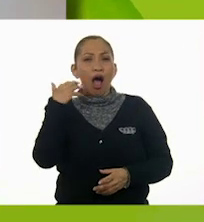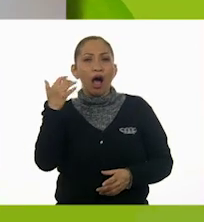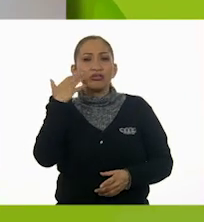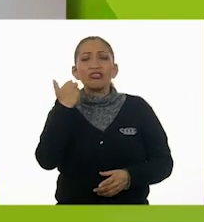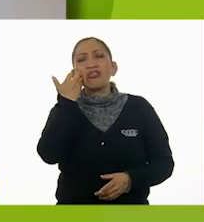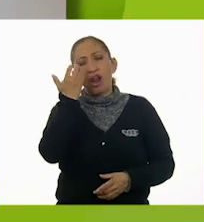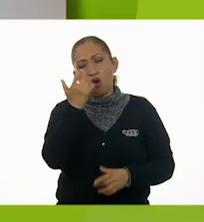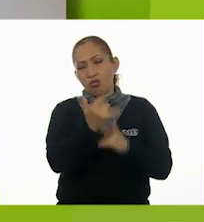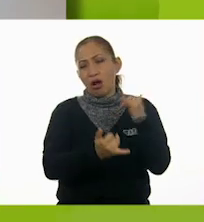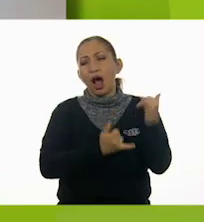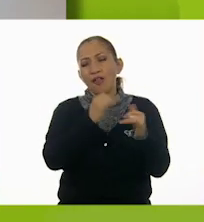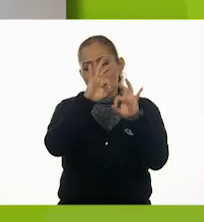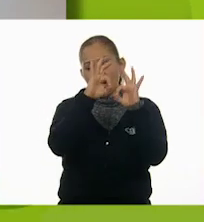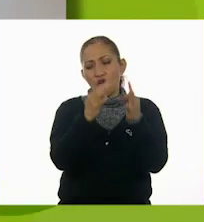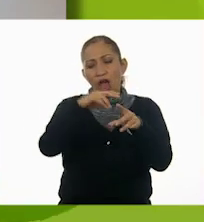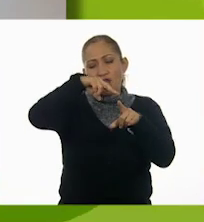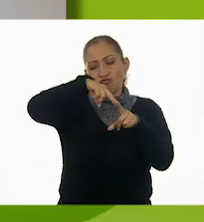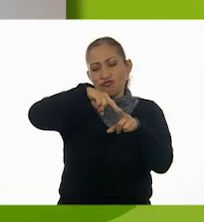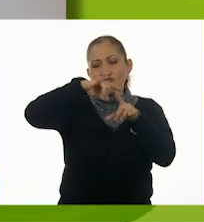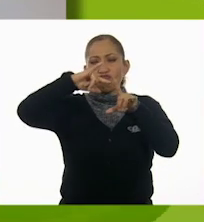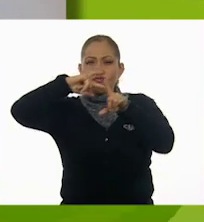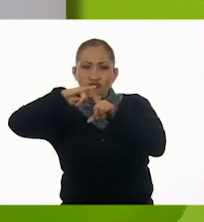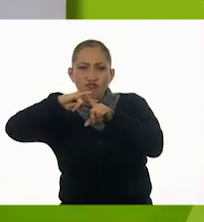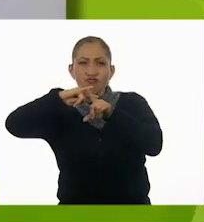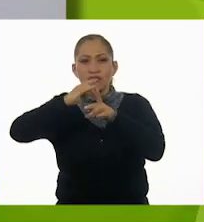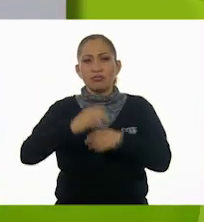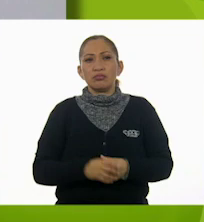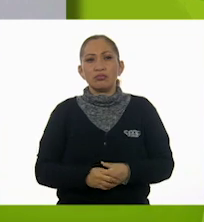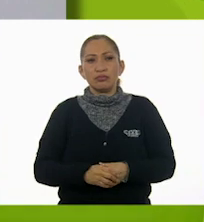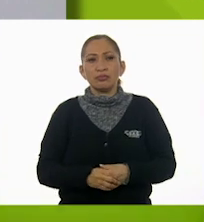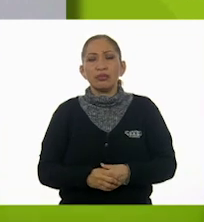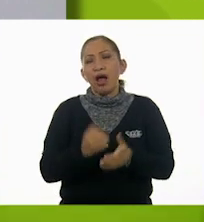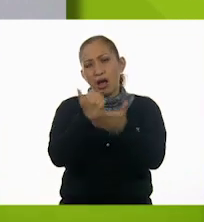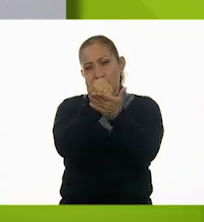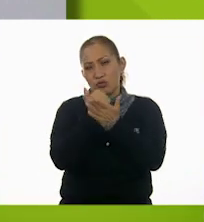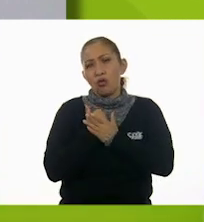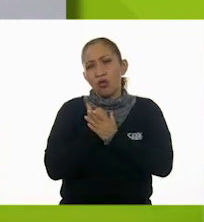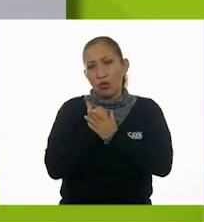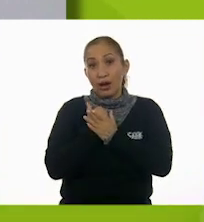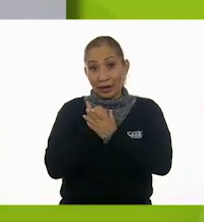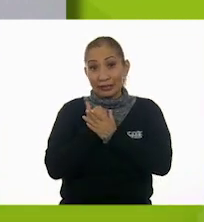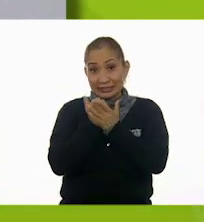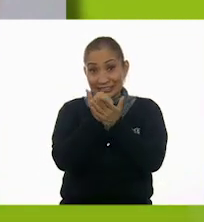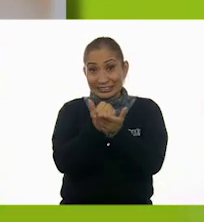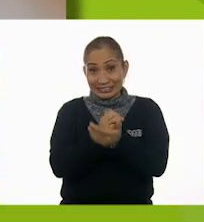Gato quiere jugar con las figuras geométricas. ¡Le